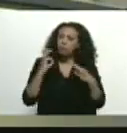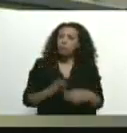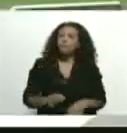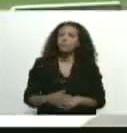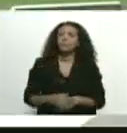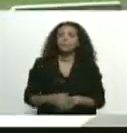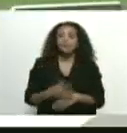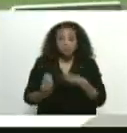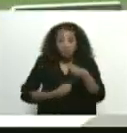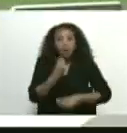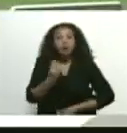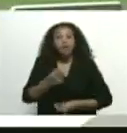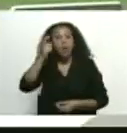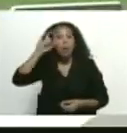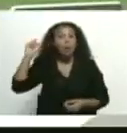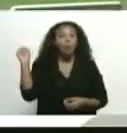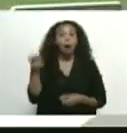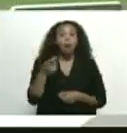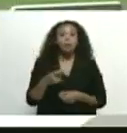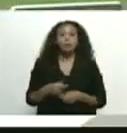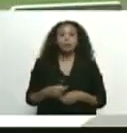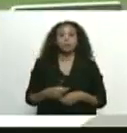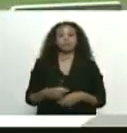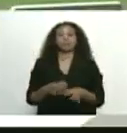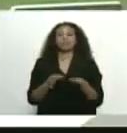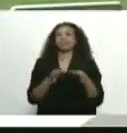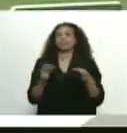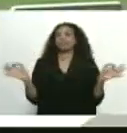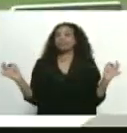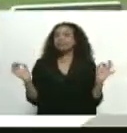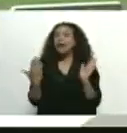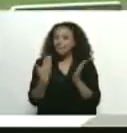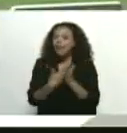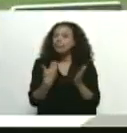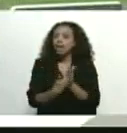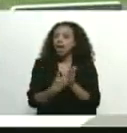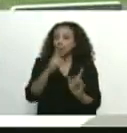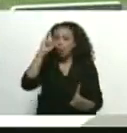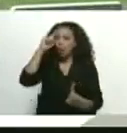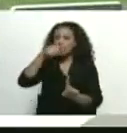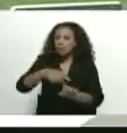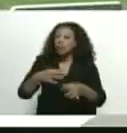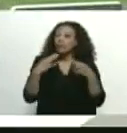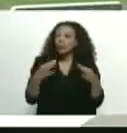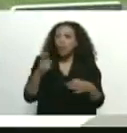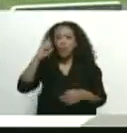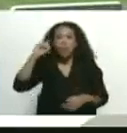Y vamos a hacerlo, y el Guárico es puntal. Si nos planteamos esos grandes objetivos,